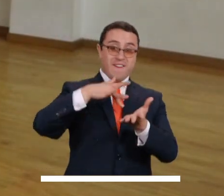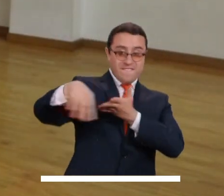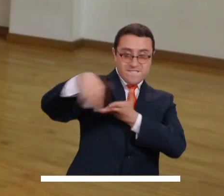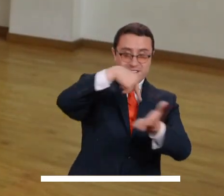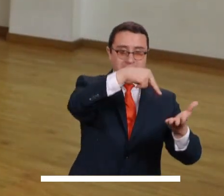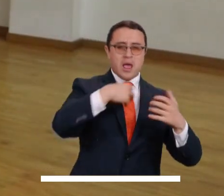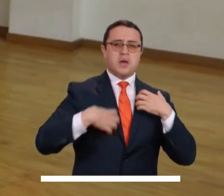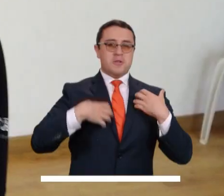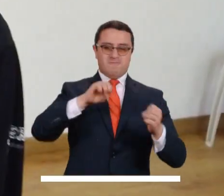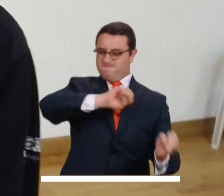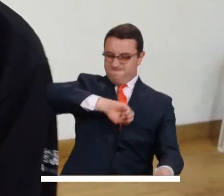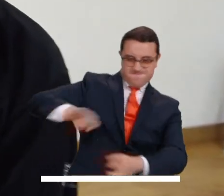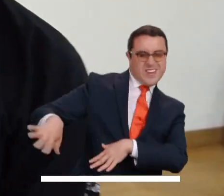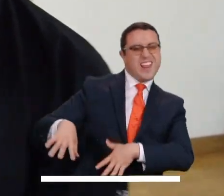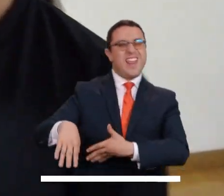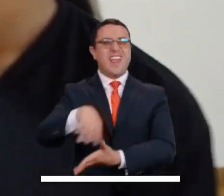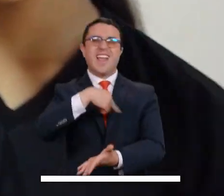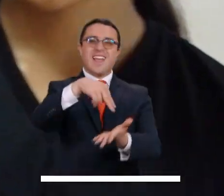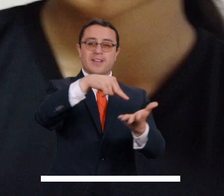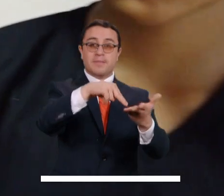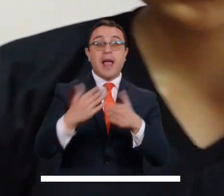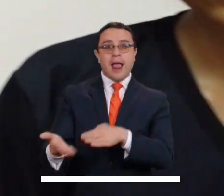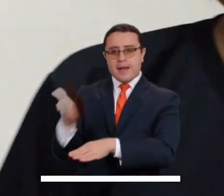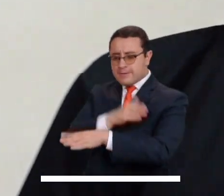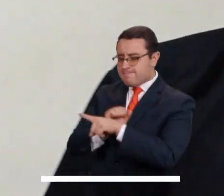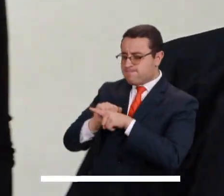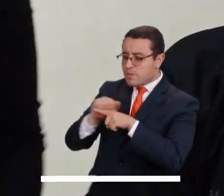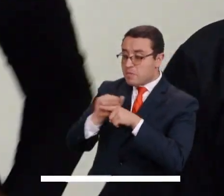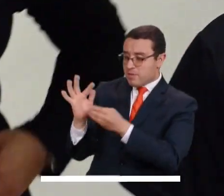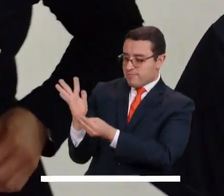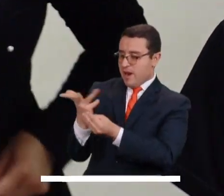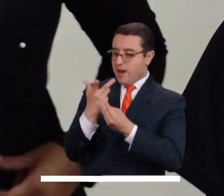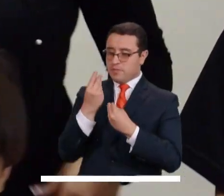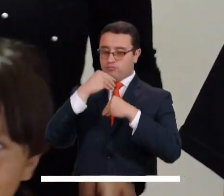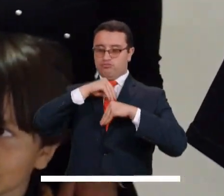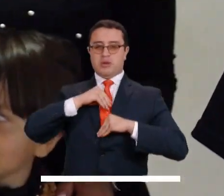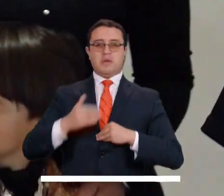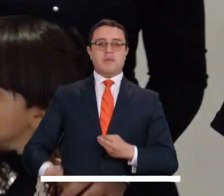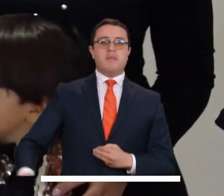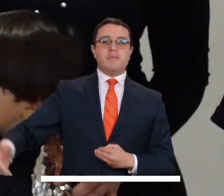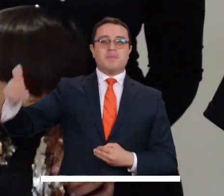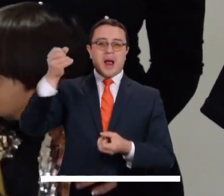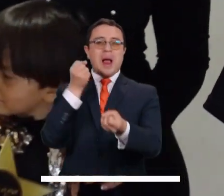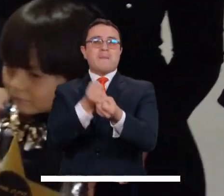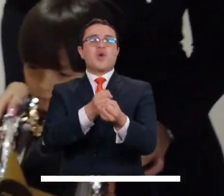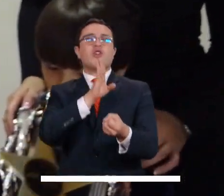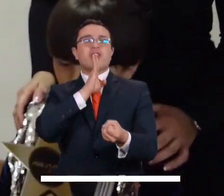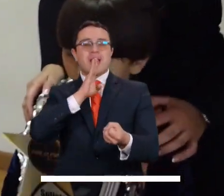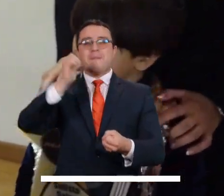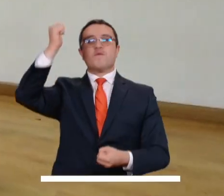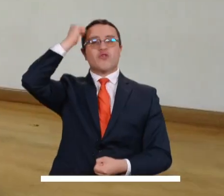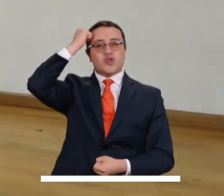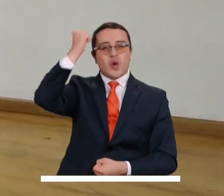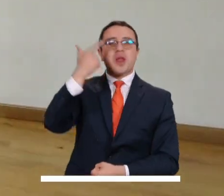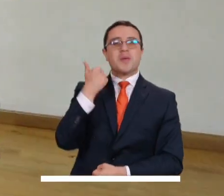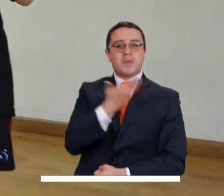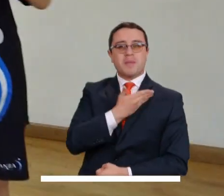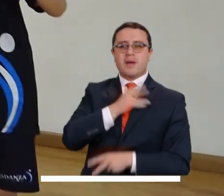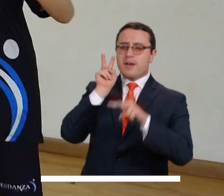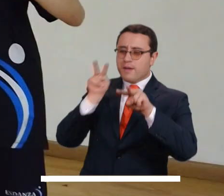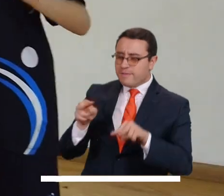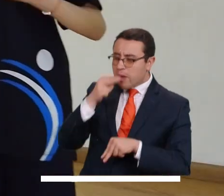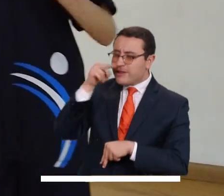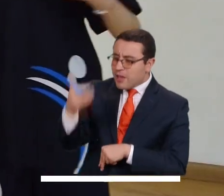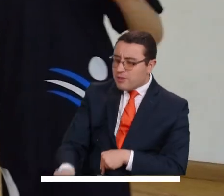ya se le quitan los nervios. Los ensayos y el crecimiento artístico continuarán con el apoyo de los maestros y padres de familia, que ven como estos